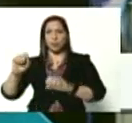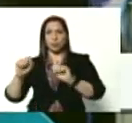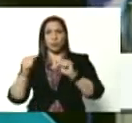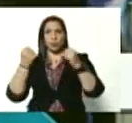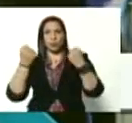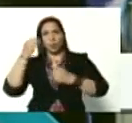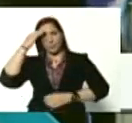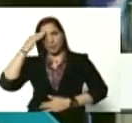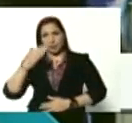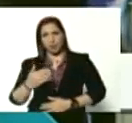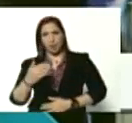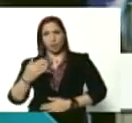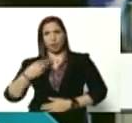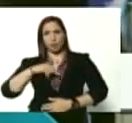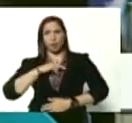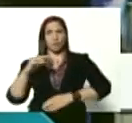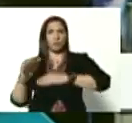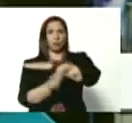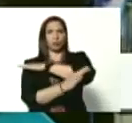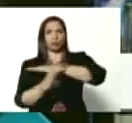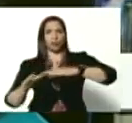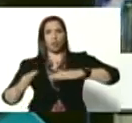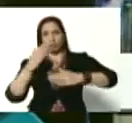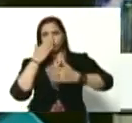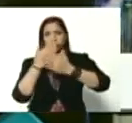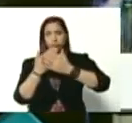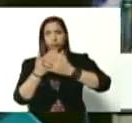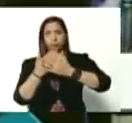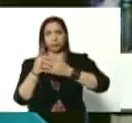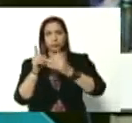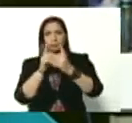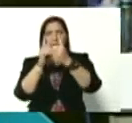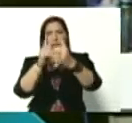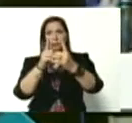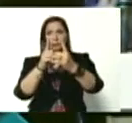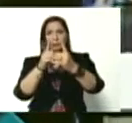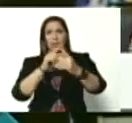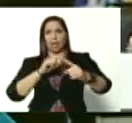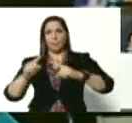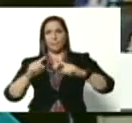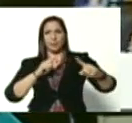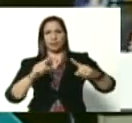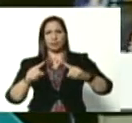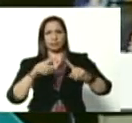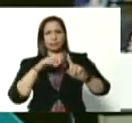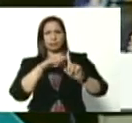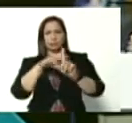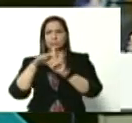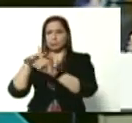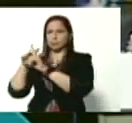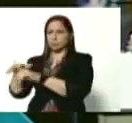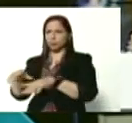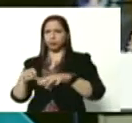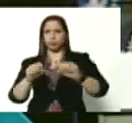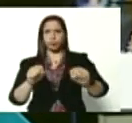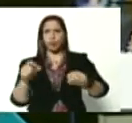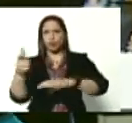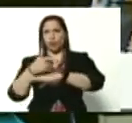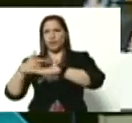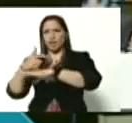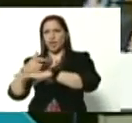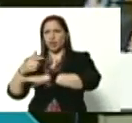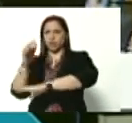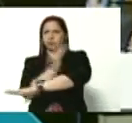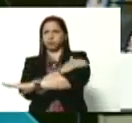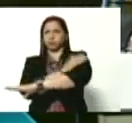fronteras y asedios y amenazas de invasión permanentes rodeados de gobiernos oligárquicos enemigos bloqueo